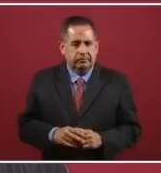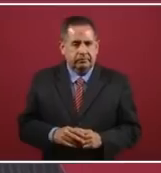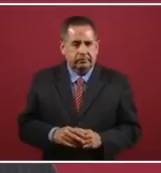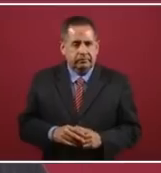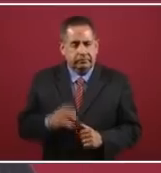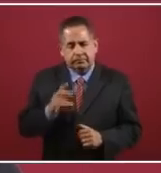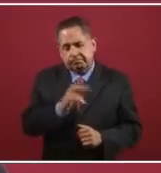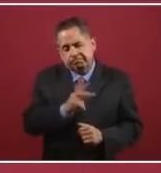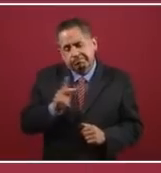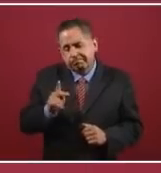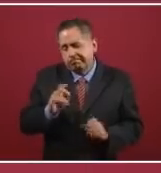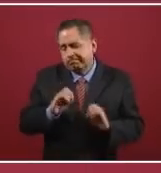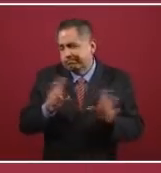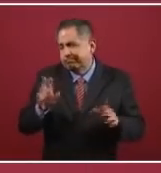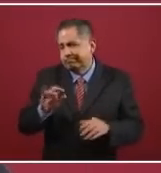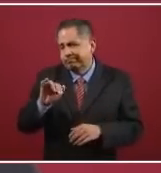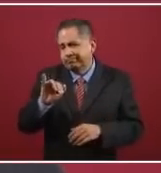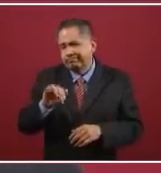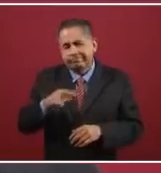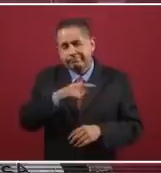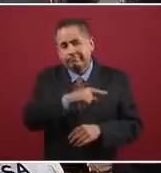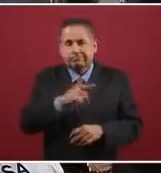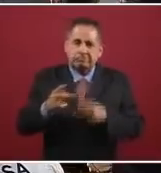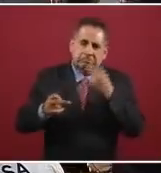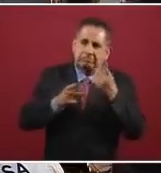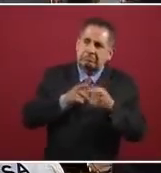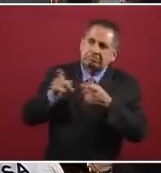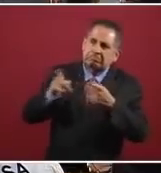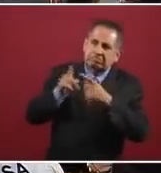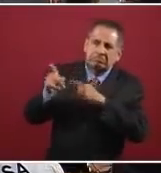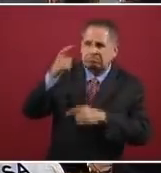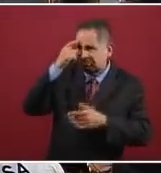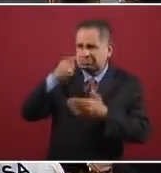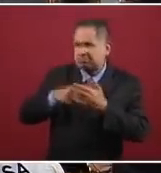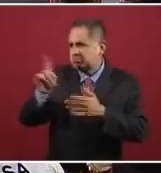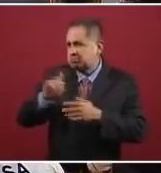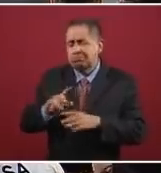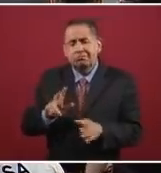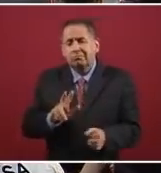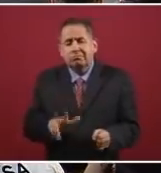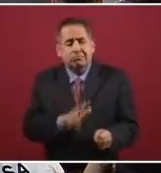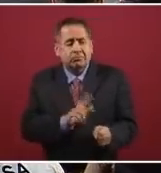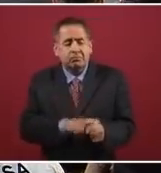Pues sí, hay cuestionamientos, hay críticas, es natural,